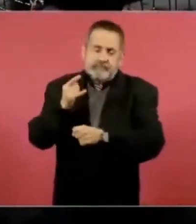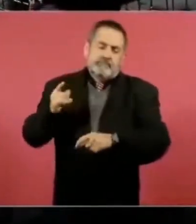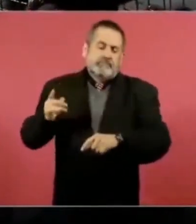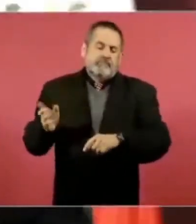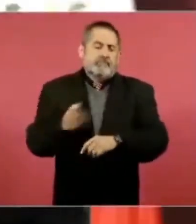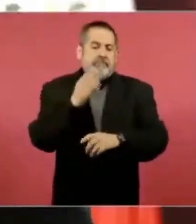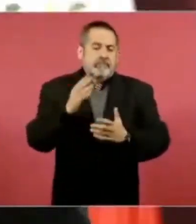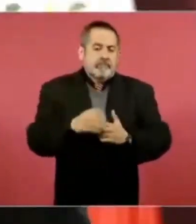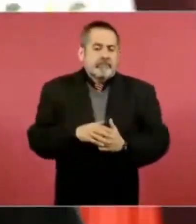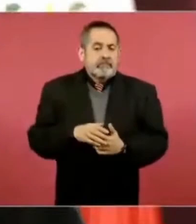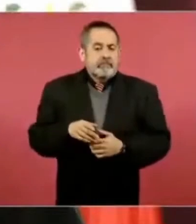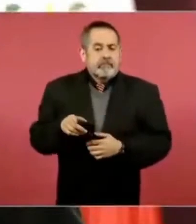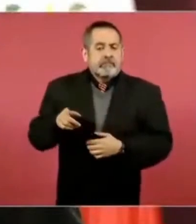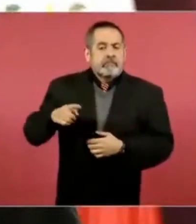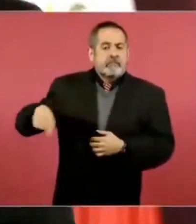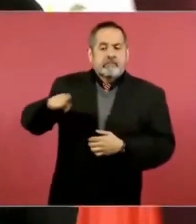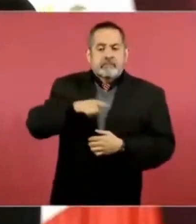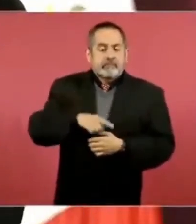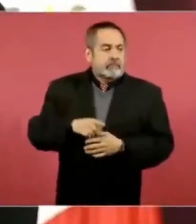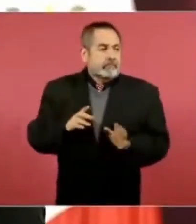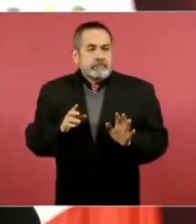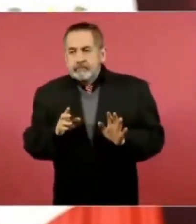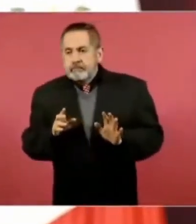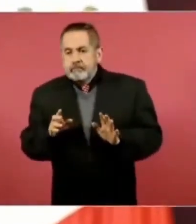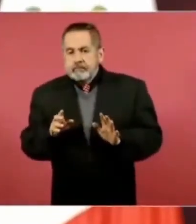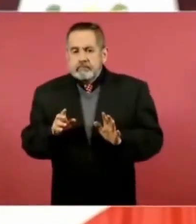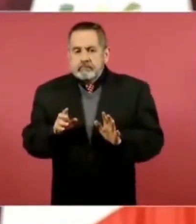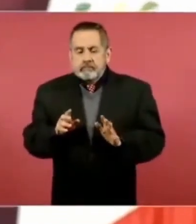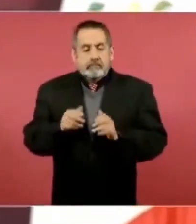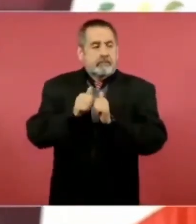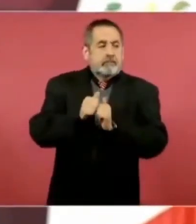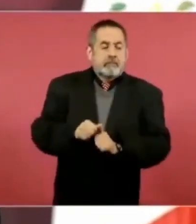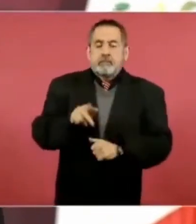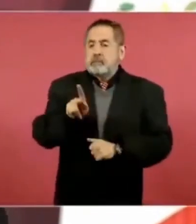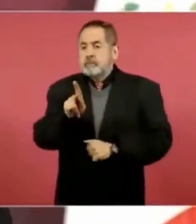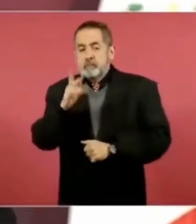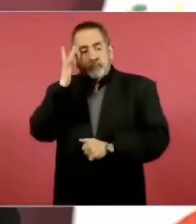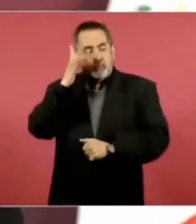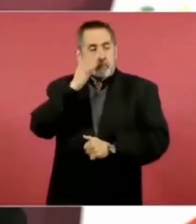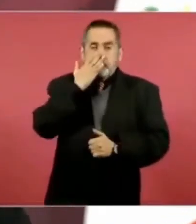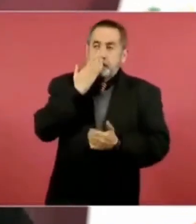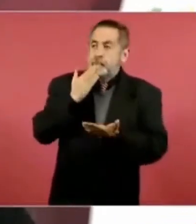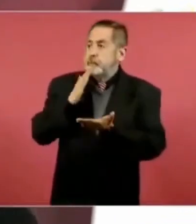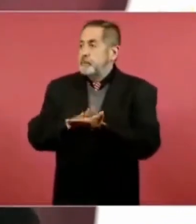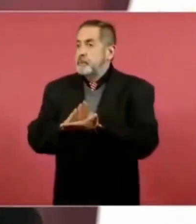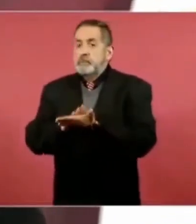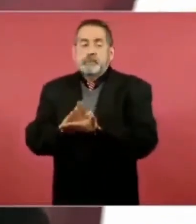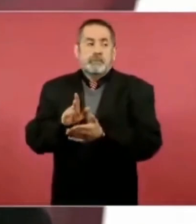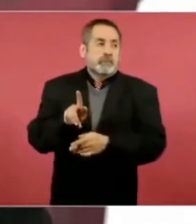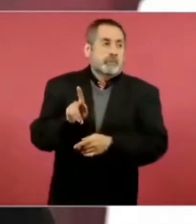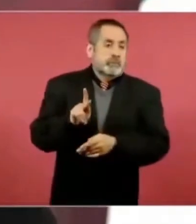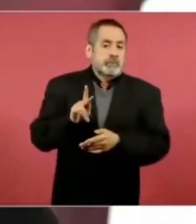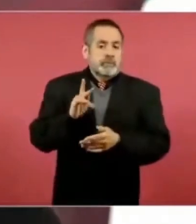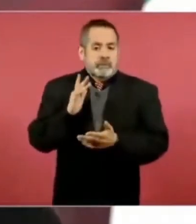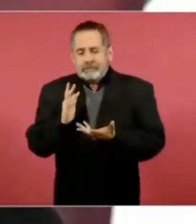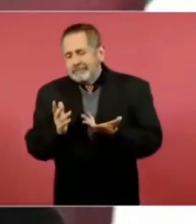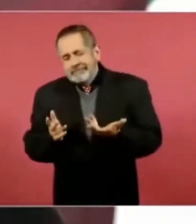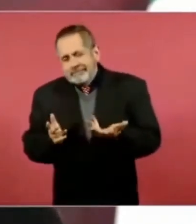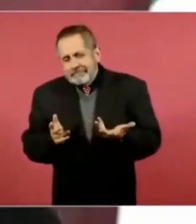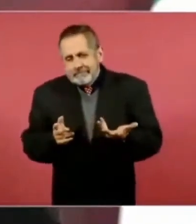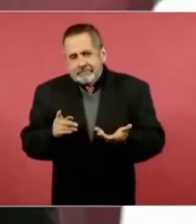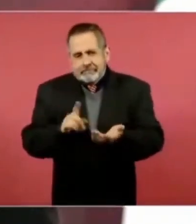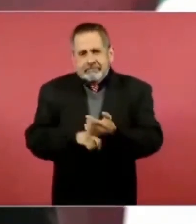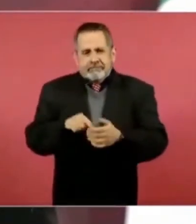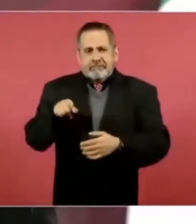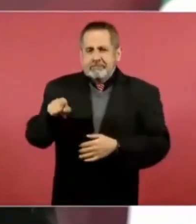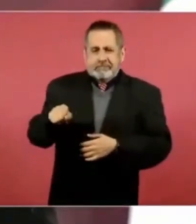¿Sí? Se quedan, porque si uno no está de acuerdo, ¿sí? Solo que pues tenga uno mucha necesidad, ¿no? Pero no es el